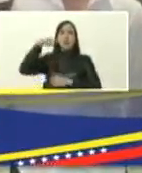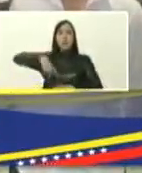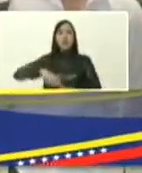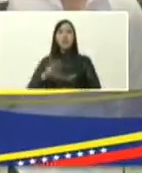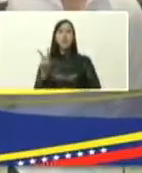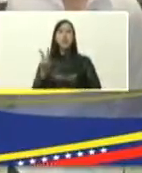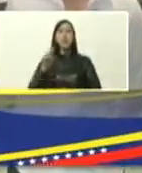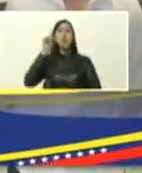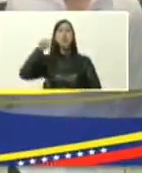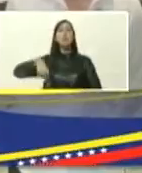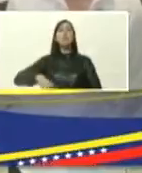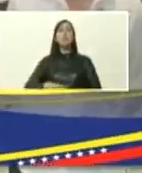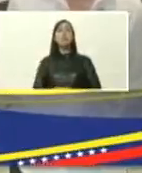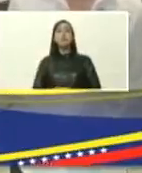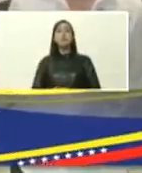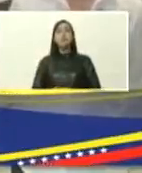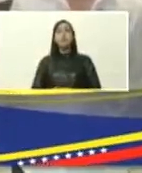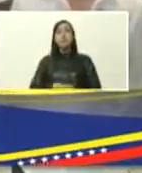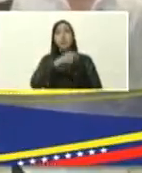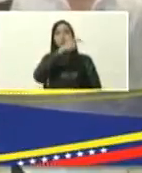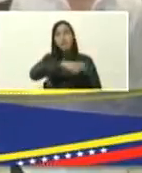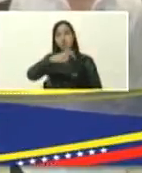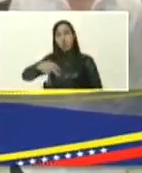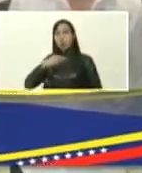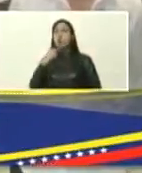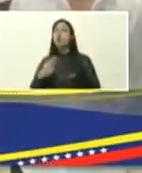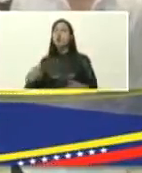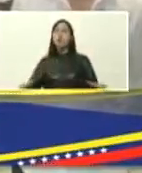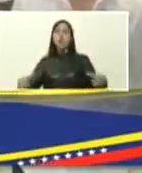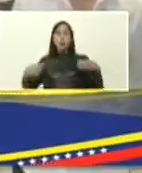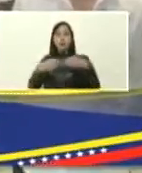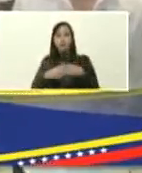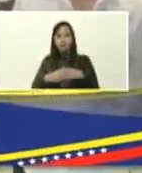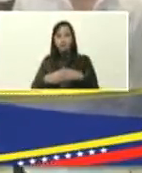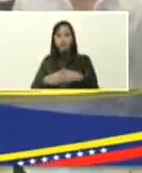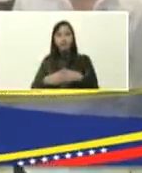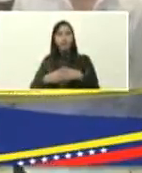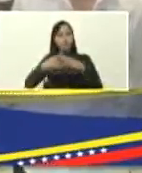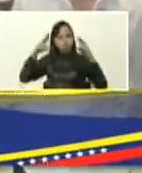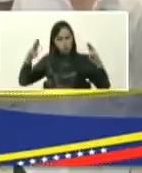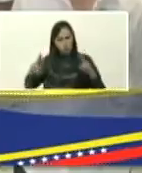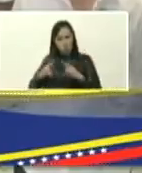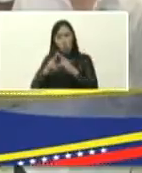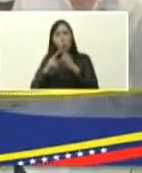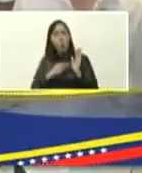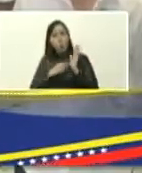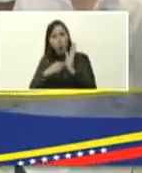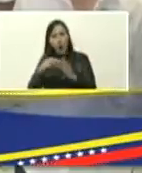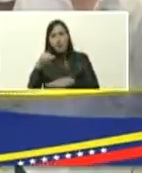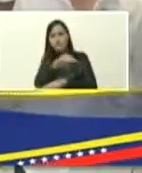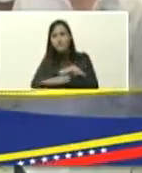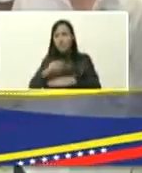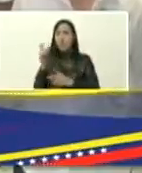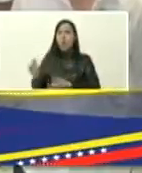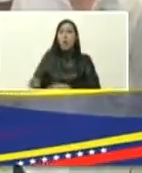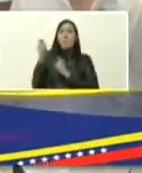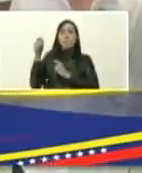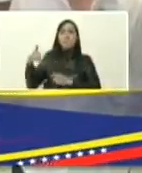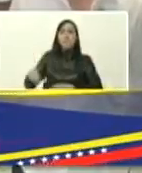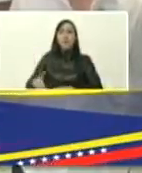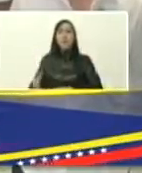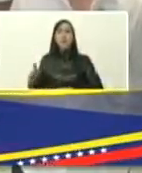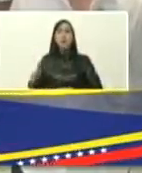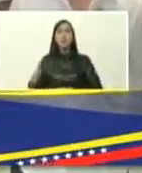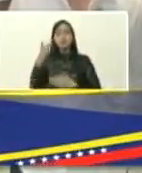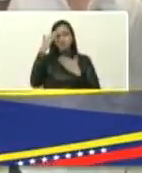nosotros los voceros de los pescadores en el estado y se encuentra el equipo del Ministerio de Pesca. Aprovechamos de